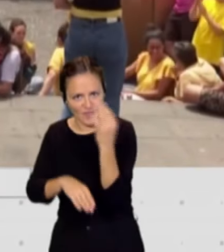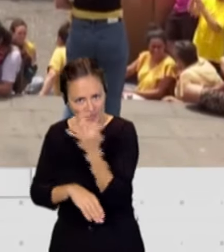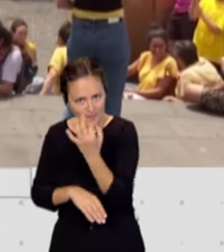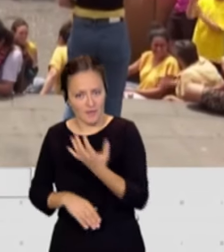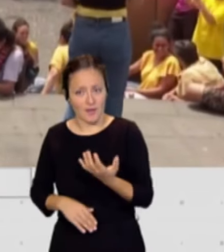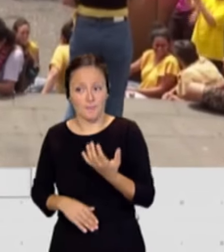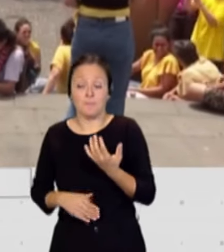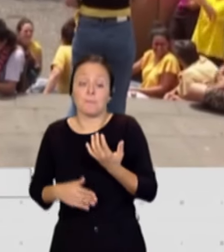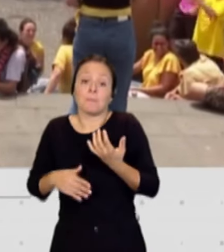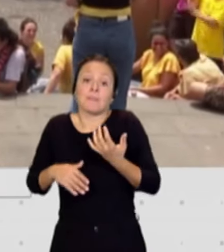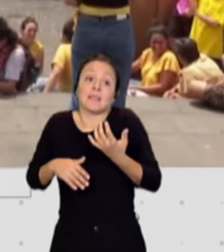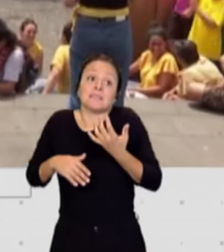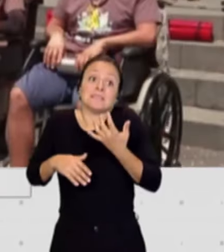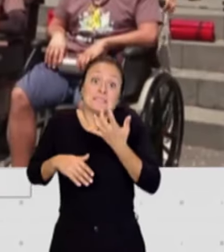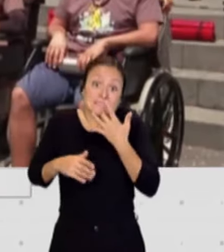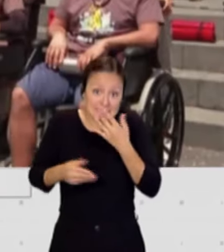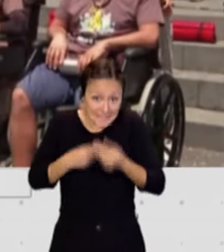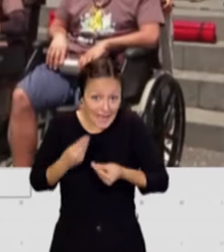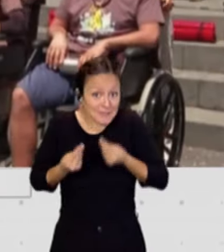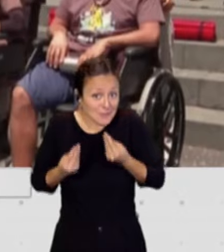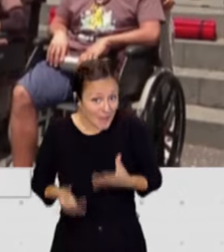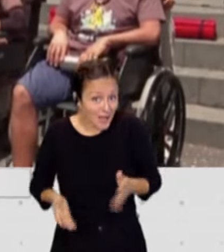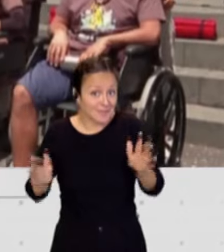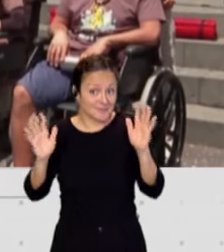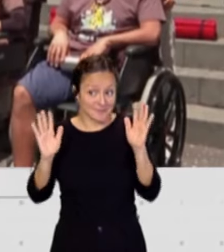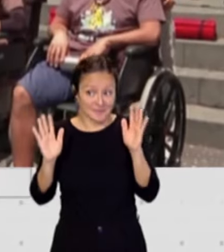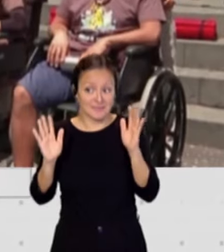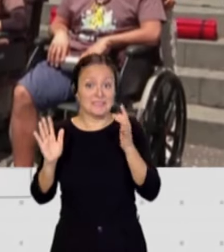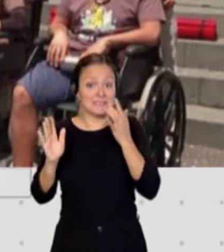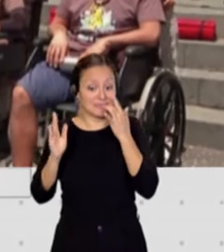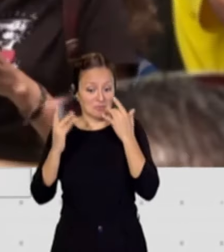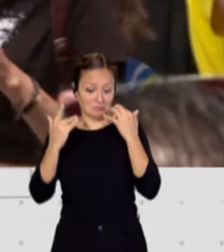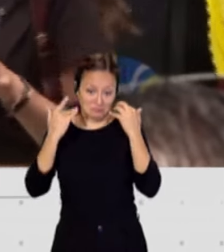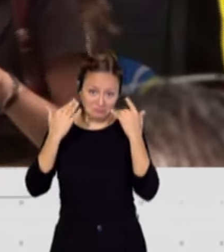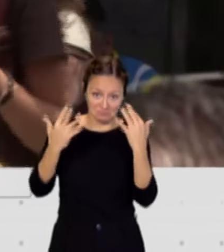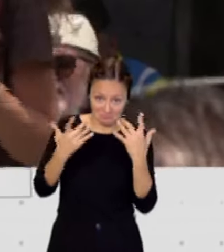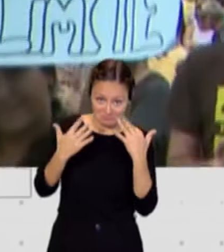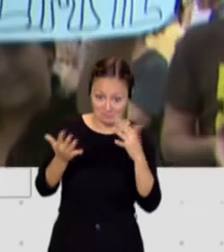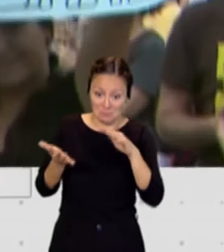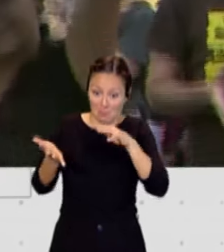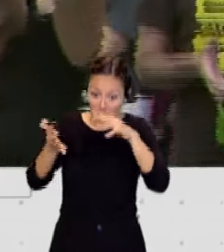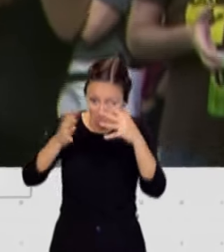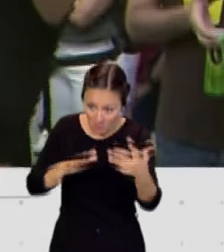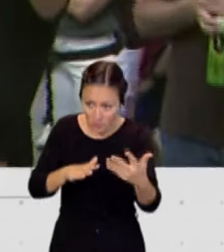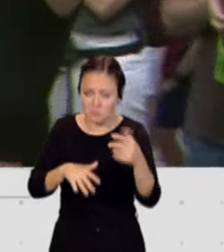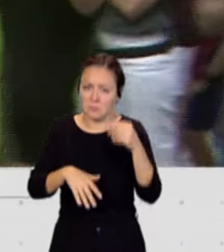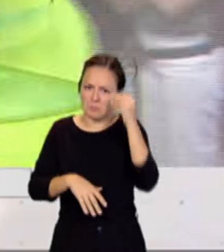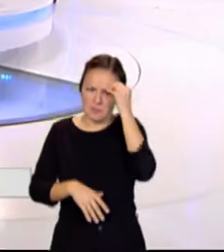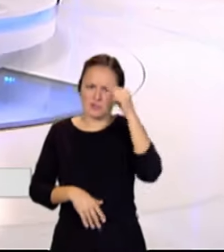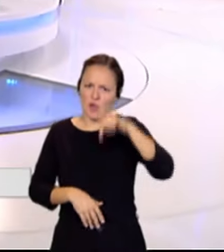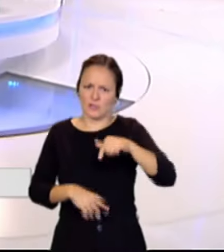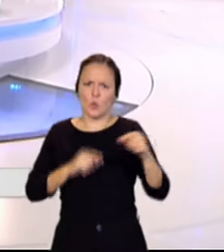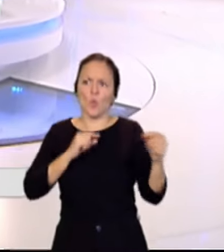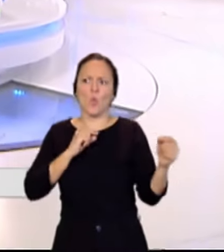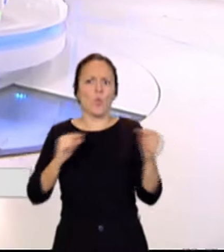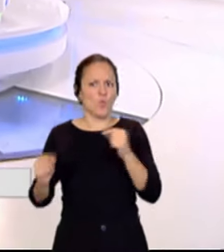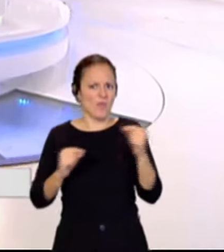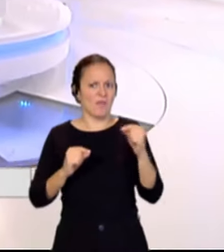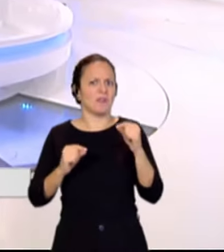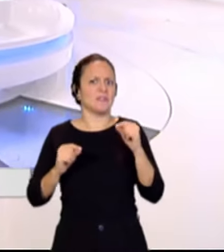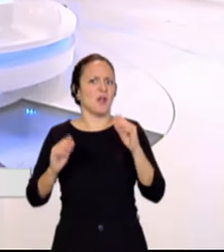lleva bien y se hace con digamos fluidez estamos ante uno de los grandes debates de la legislatura